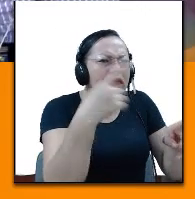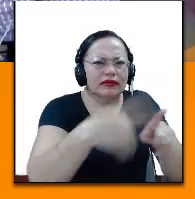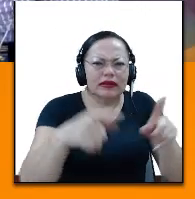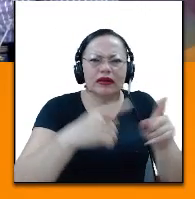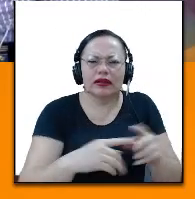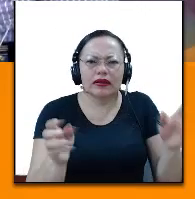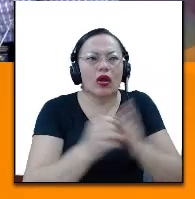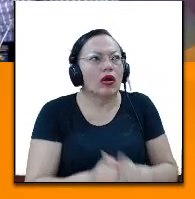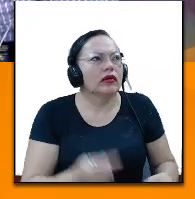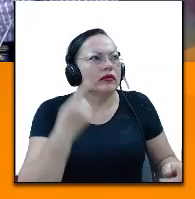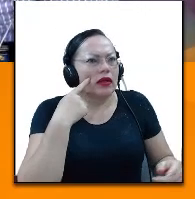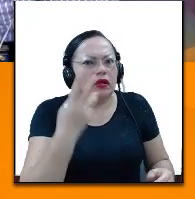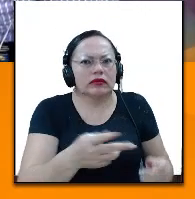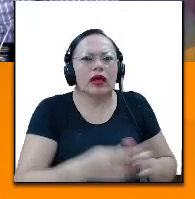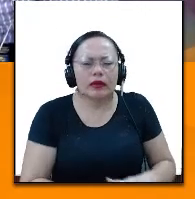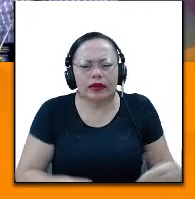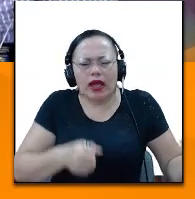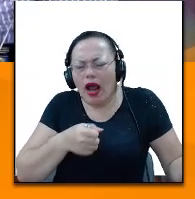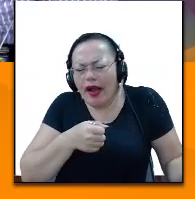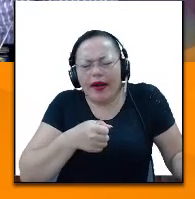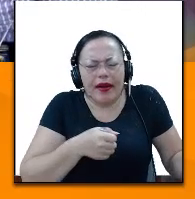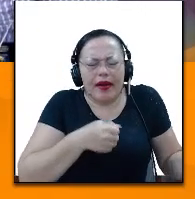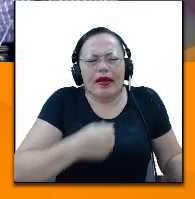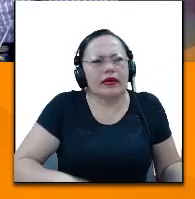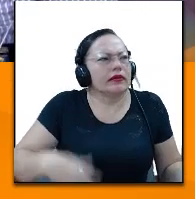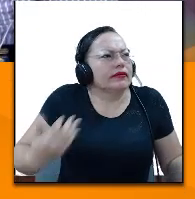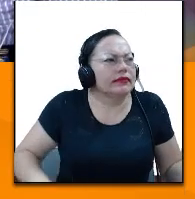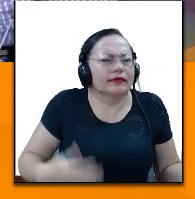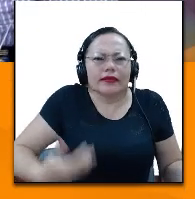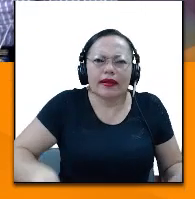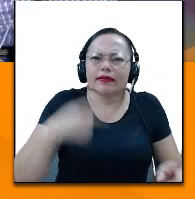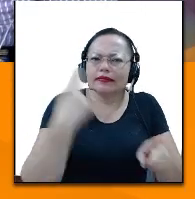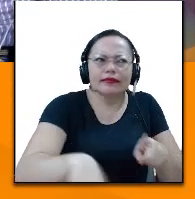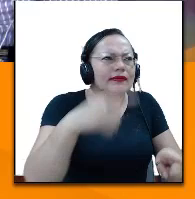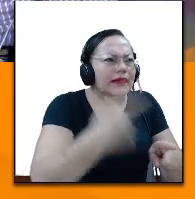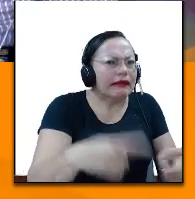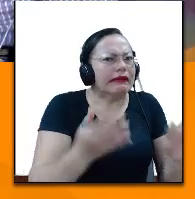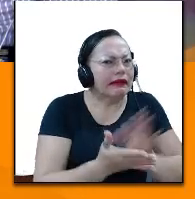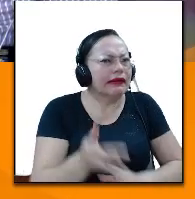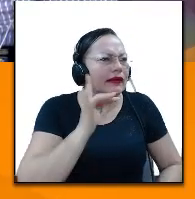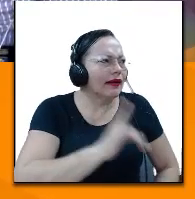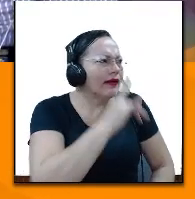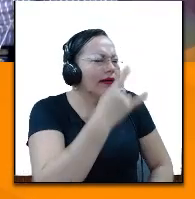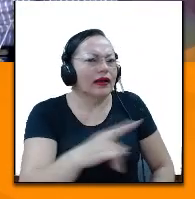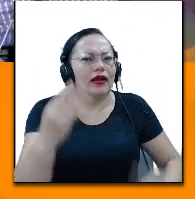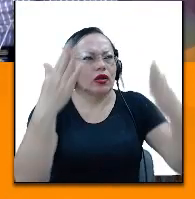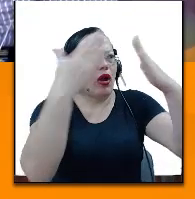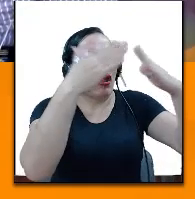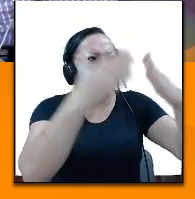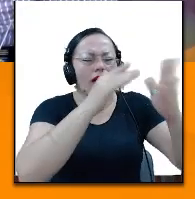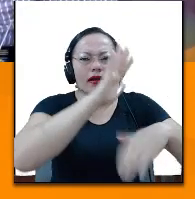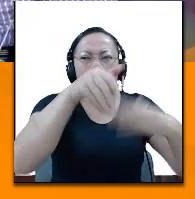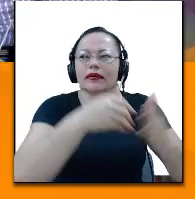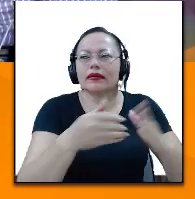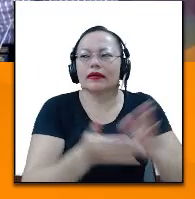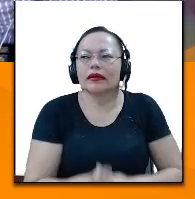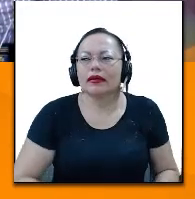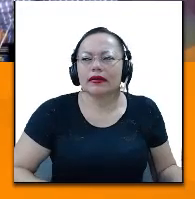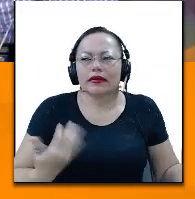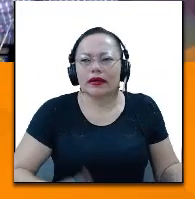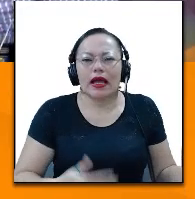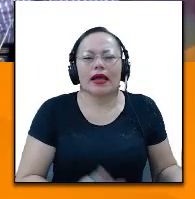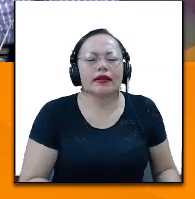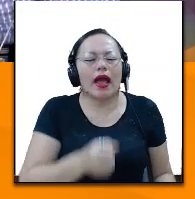presentando conciertos virtuales, diferentes artistas han venido cantando desde sus casas, cogen una guitarra y